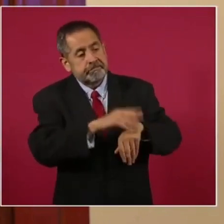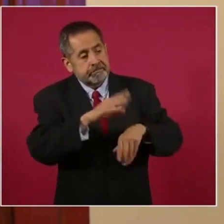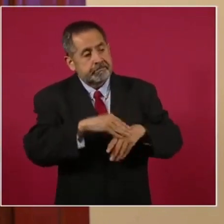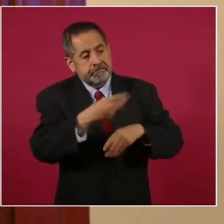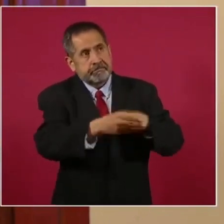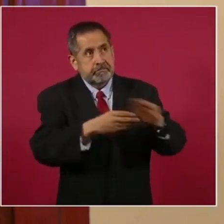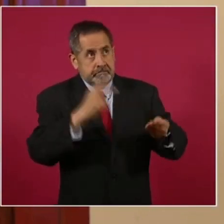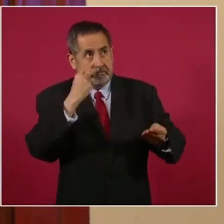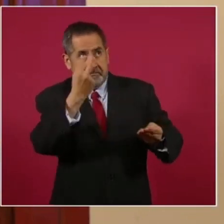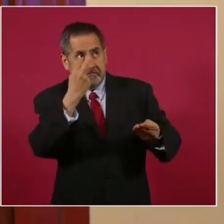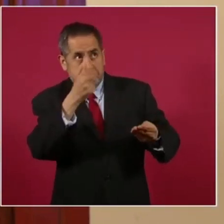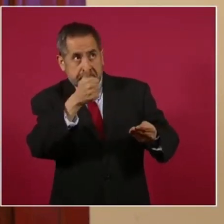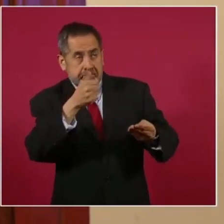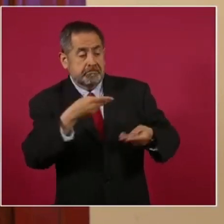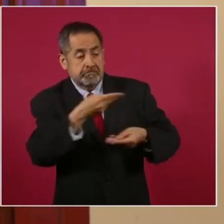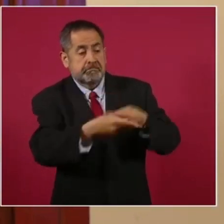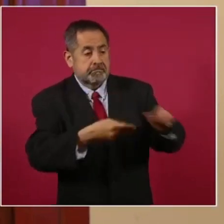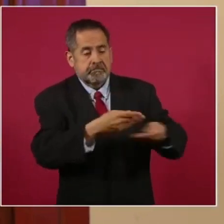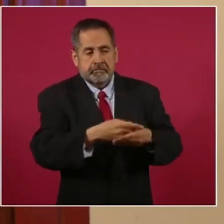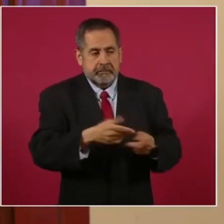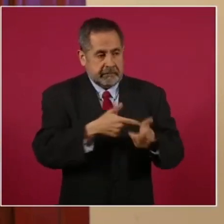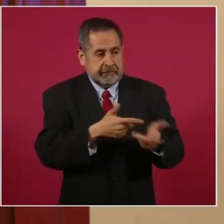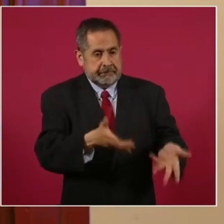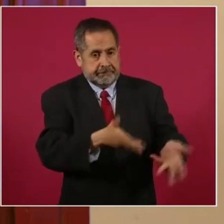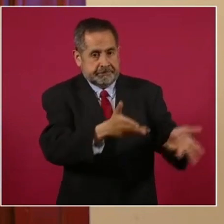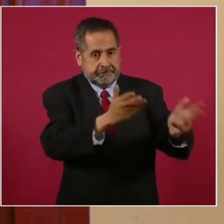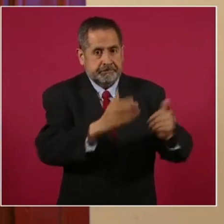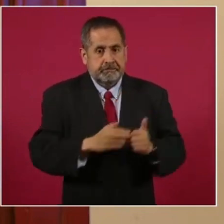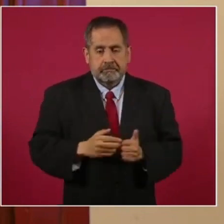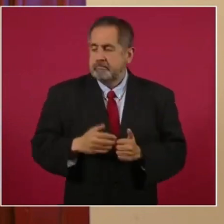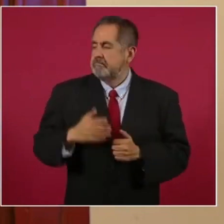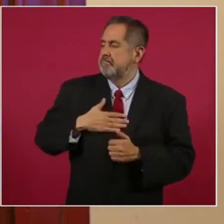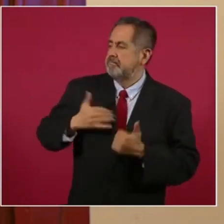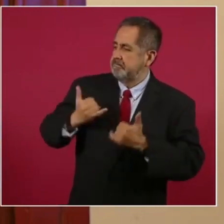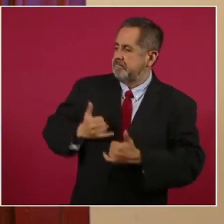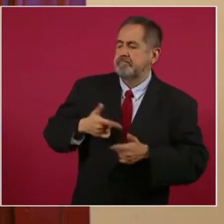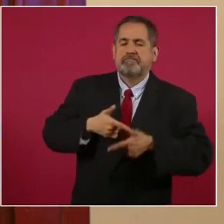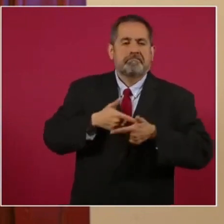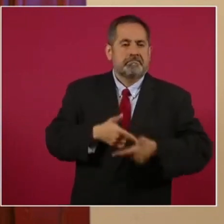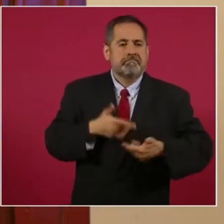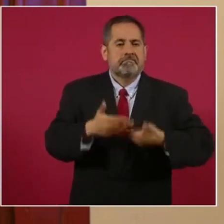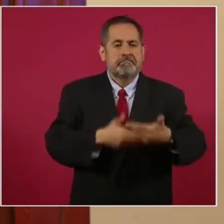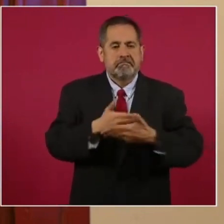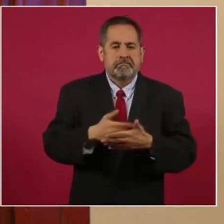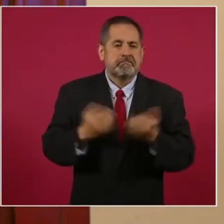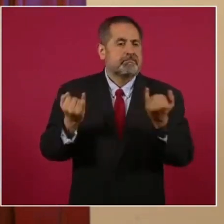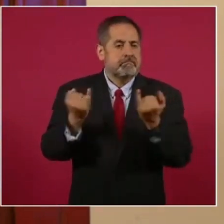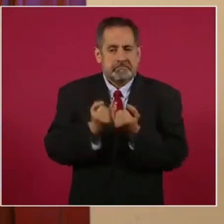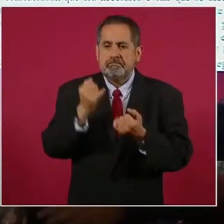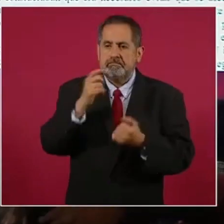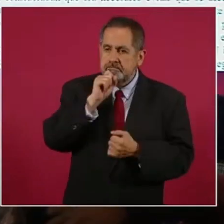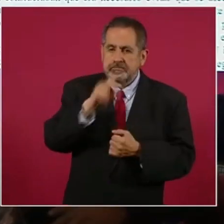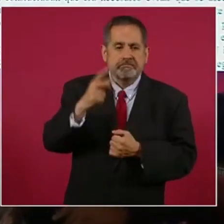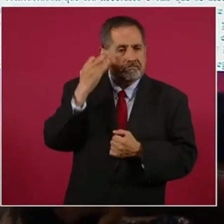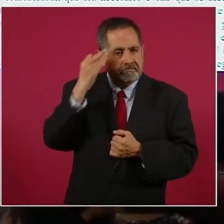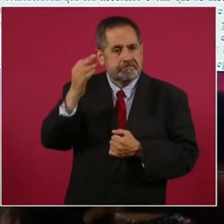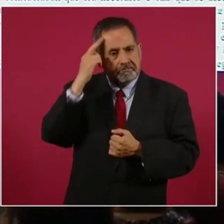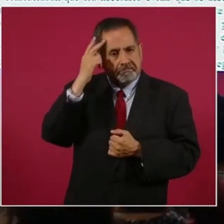les permitieron seguir operando en el país como en el Porfiriato.